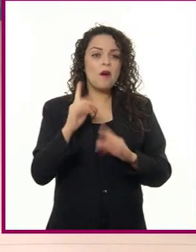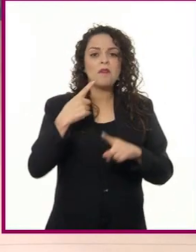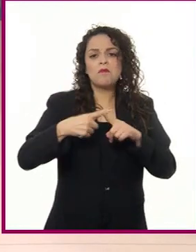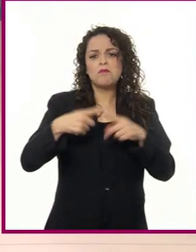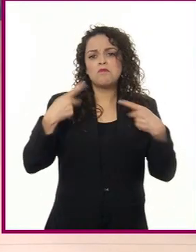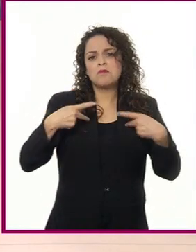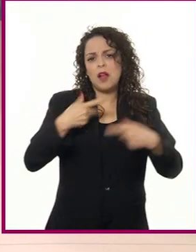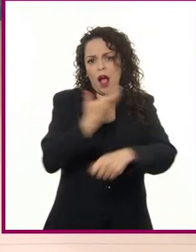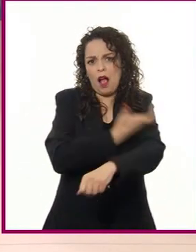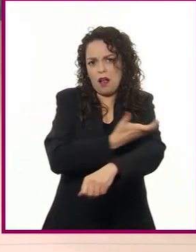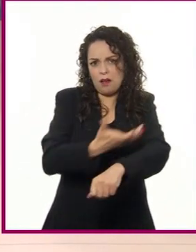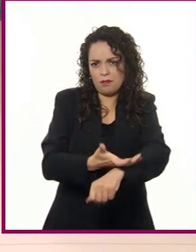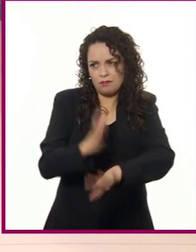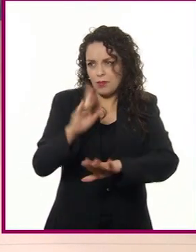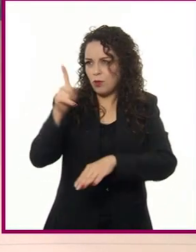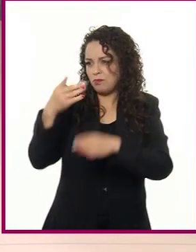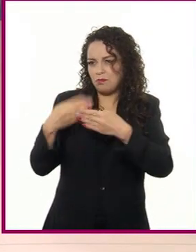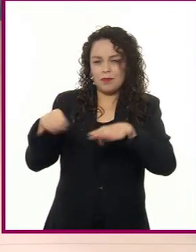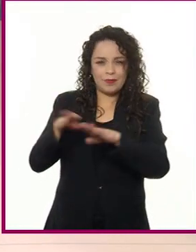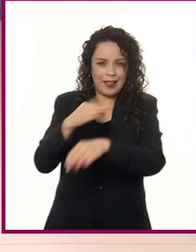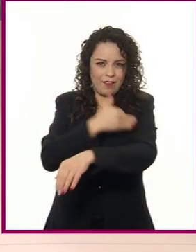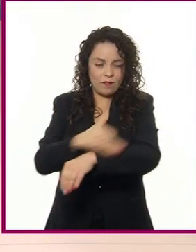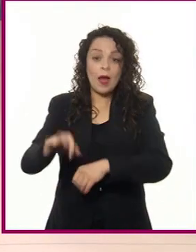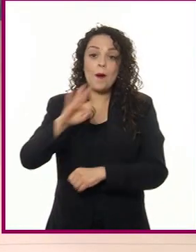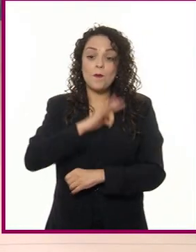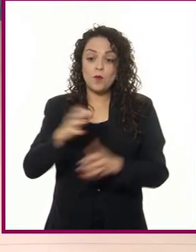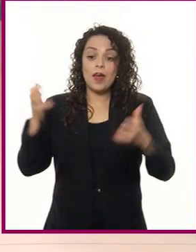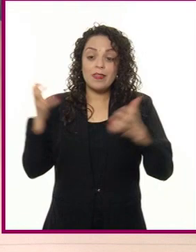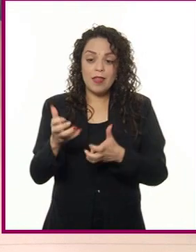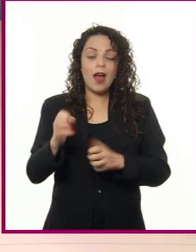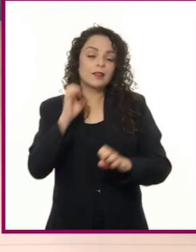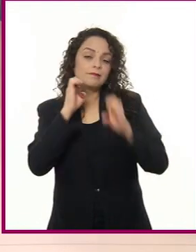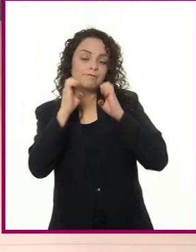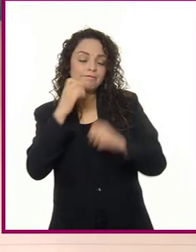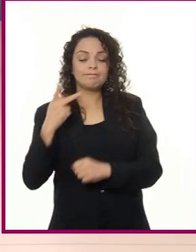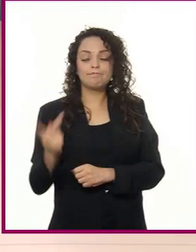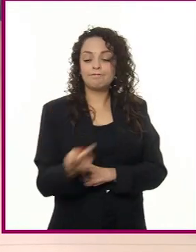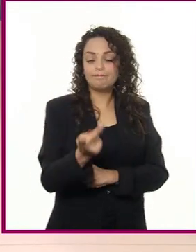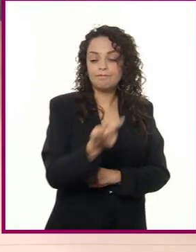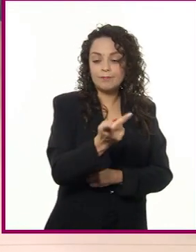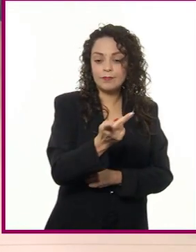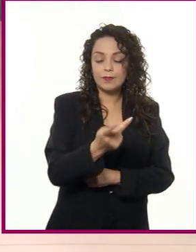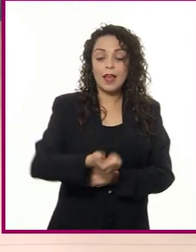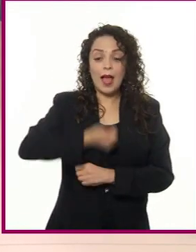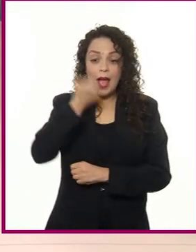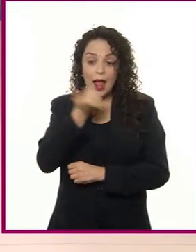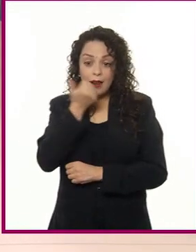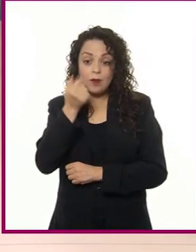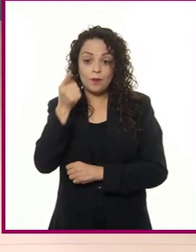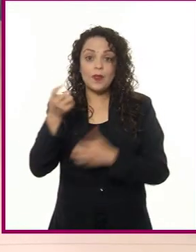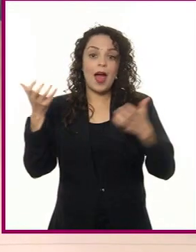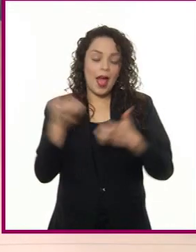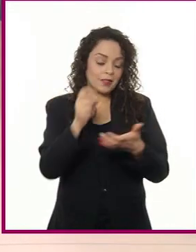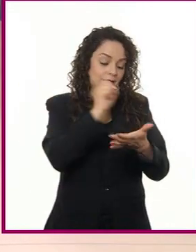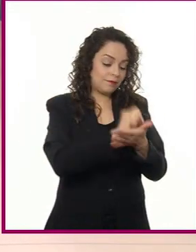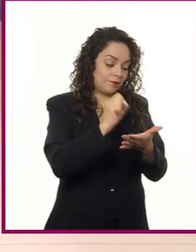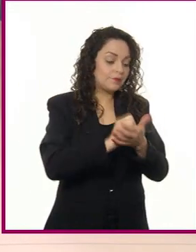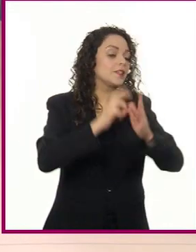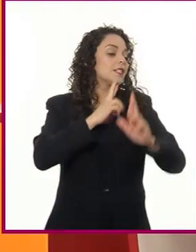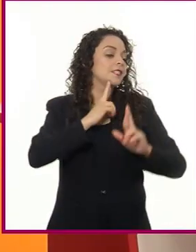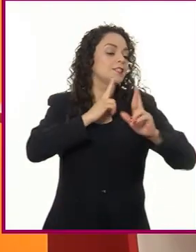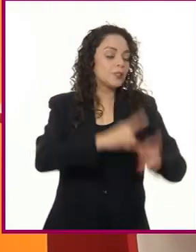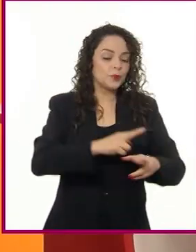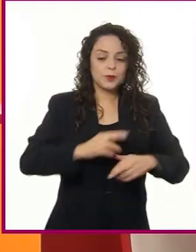casa podemos tomar el rol de entrevistadora o entrevistador y nuestras alumnas y alumnos el rol de quien